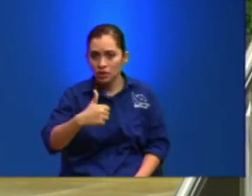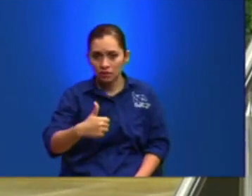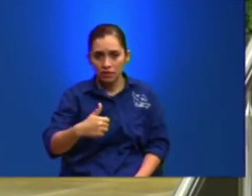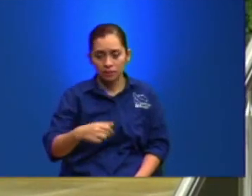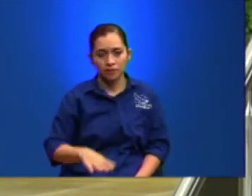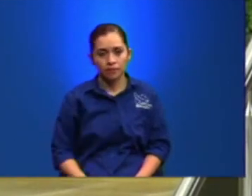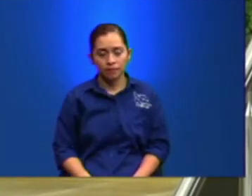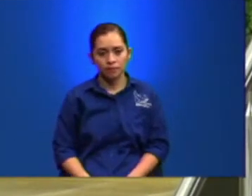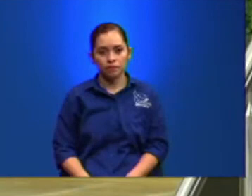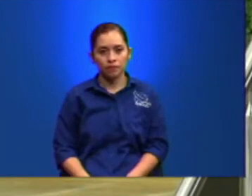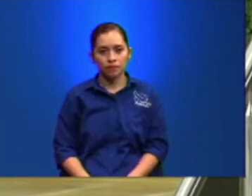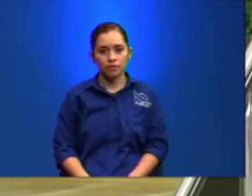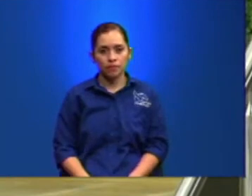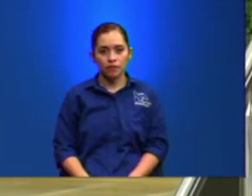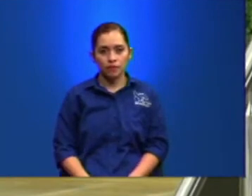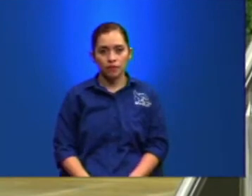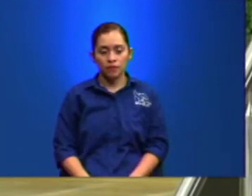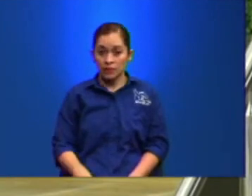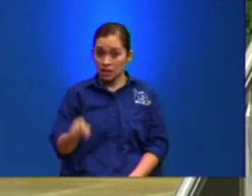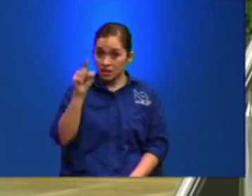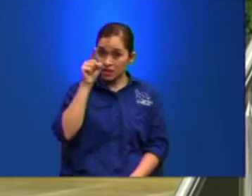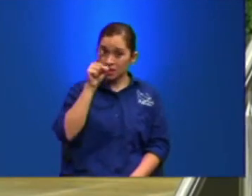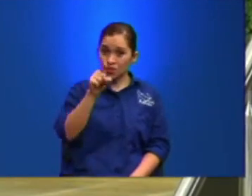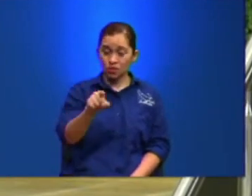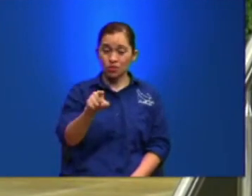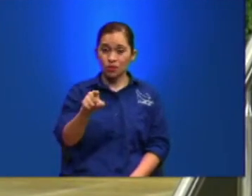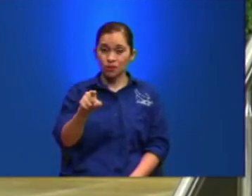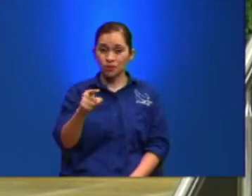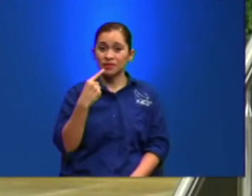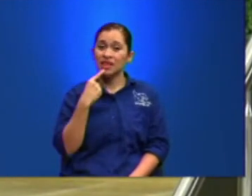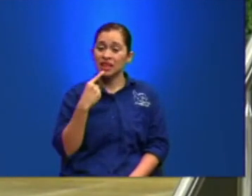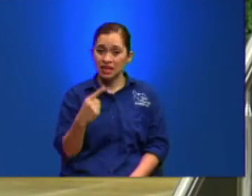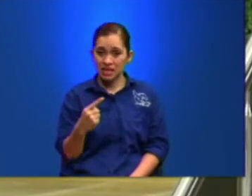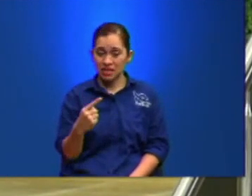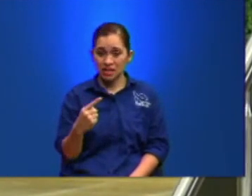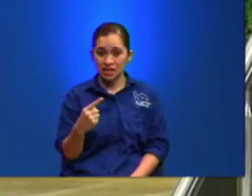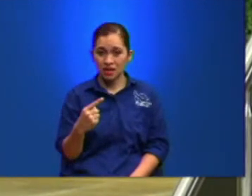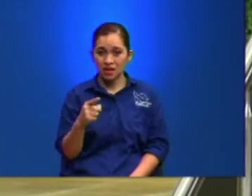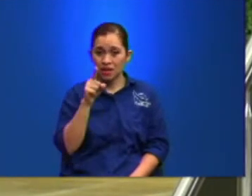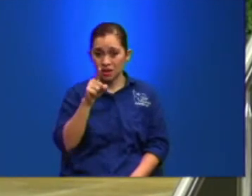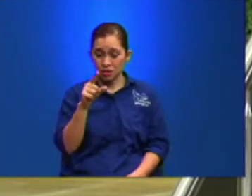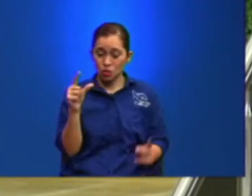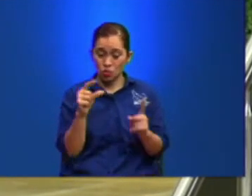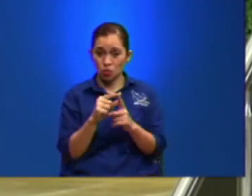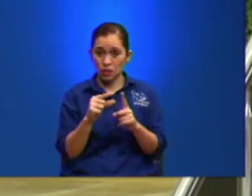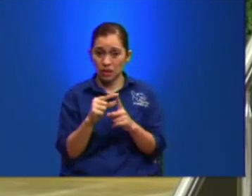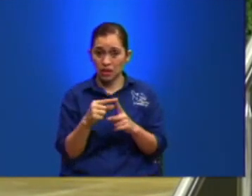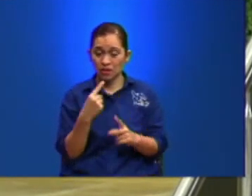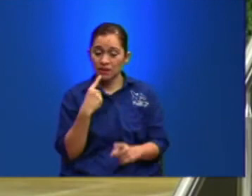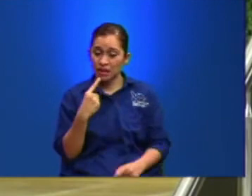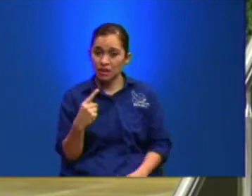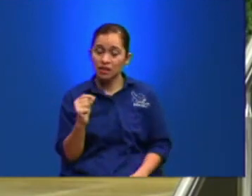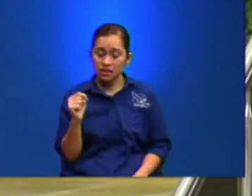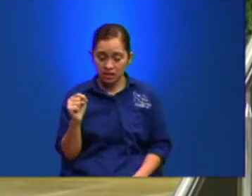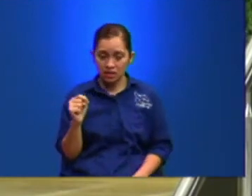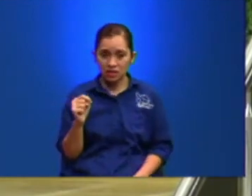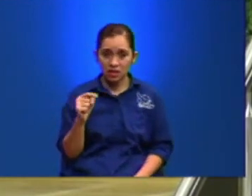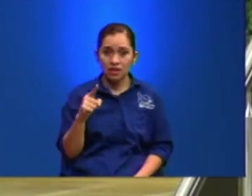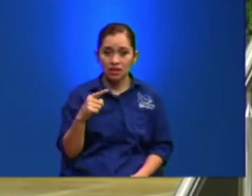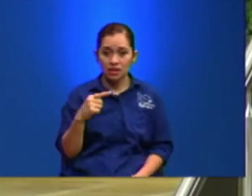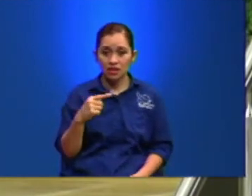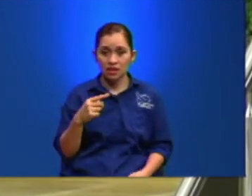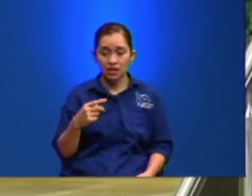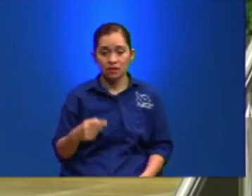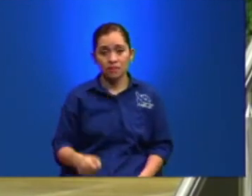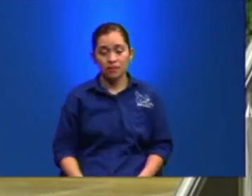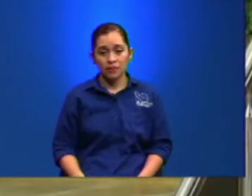palabra tu voto pero llegaste a cristo y el que está en cristo no la criatura en las cosas viejas pasaron